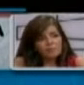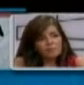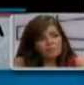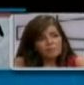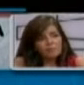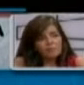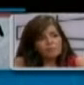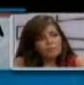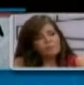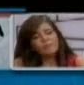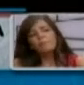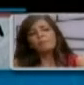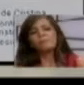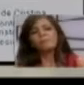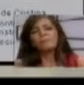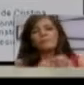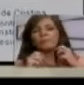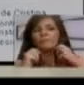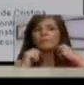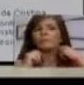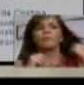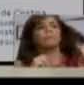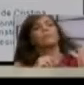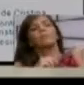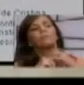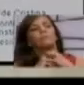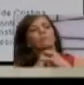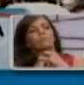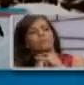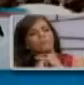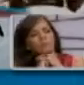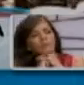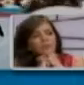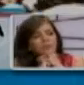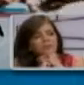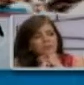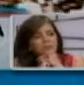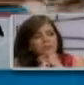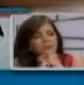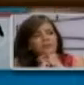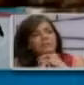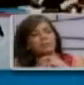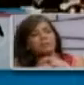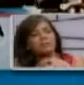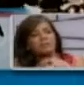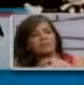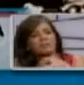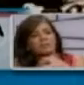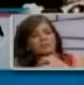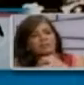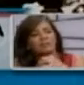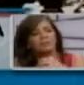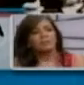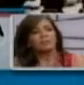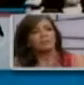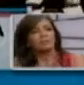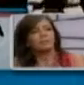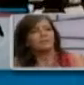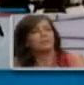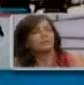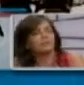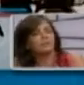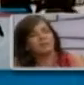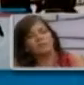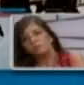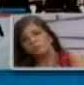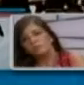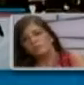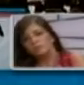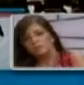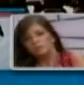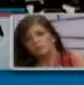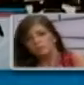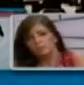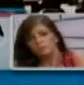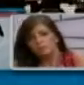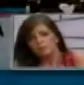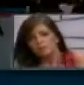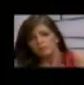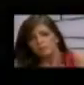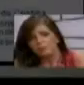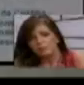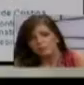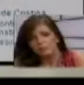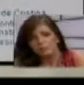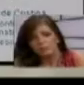alocución presidencial, Clarín Digital y Sanz en TN apuntaban en idéntica dirección sus